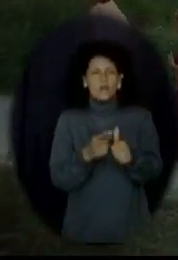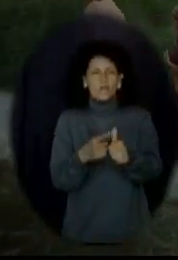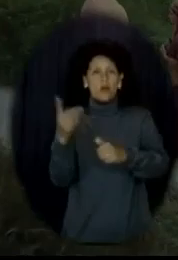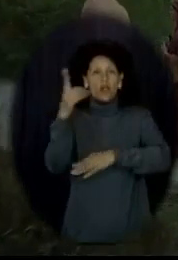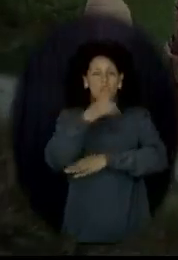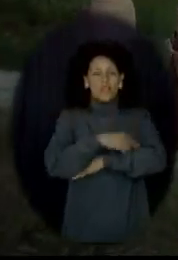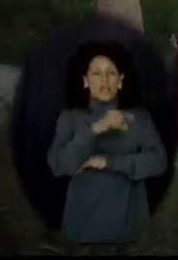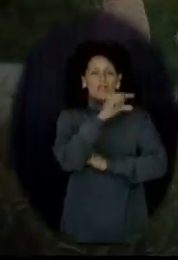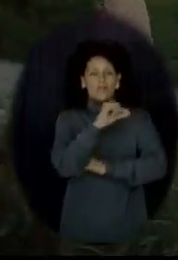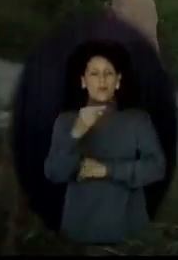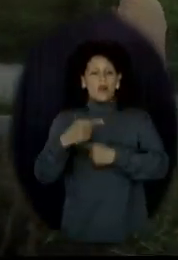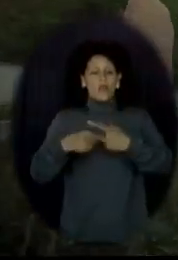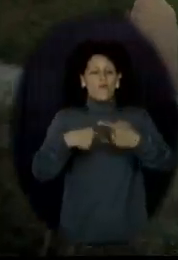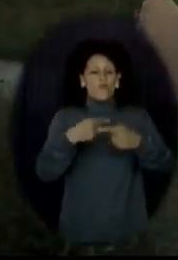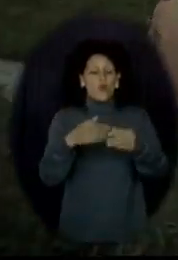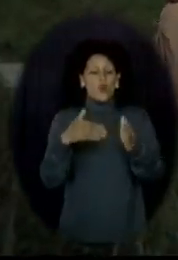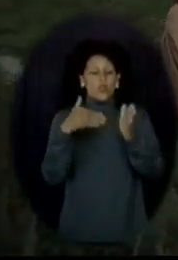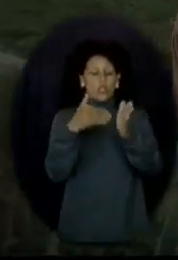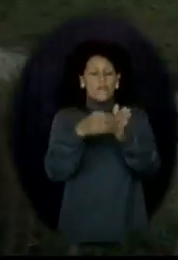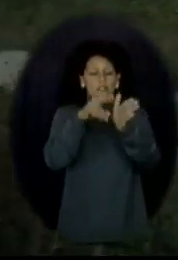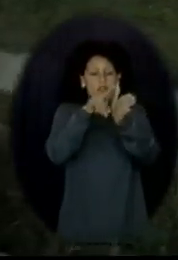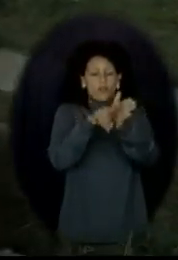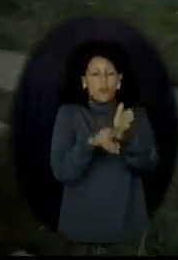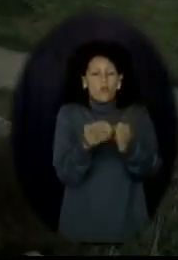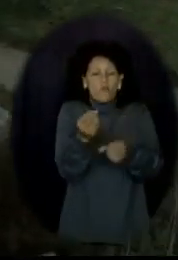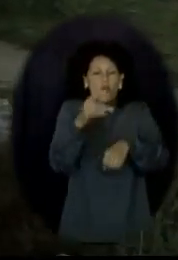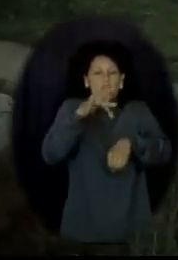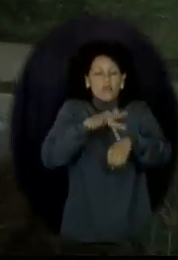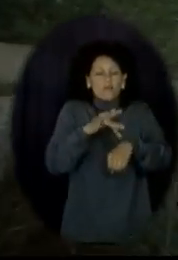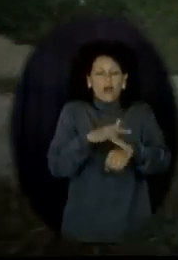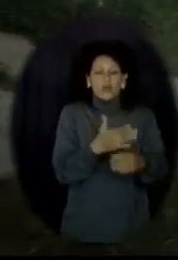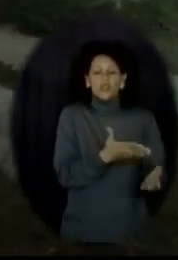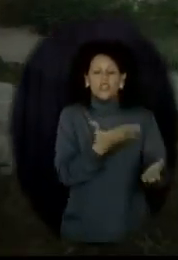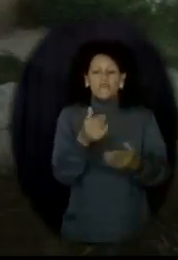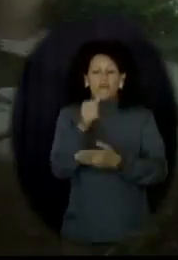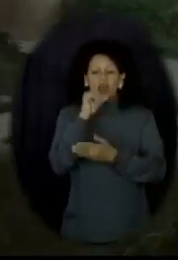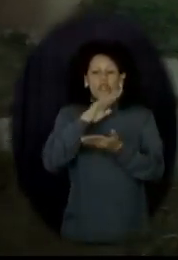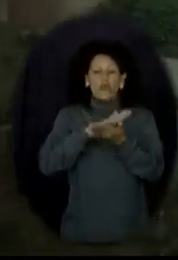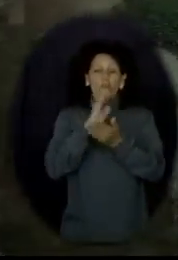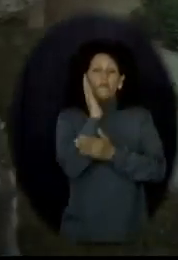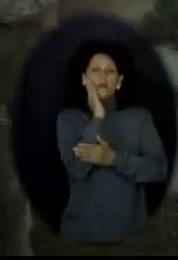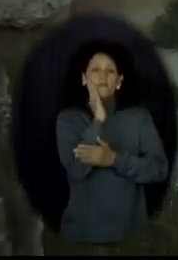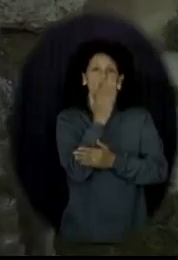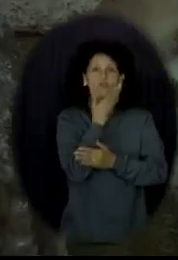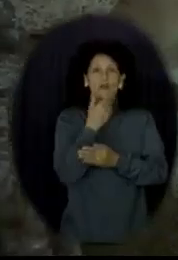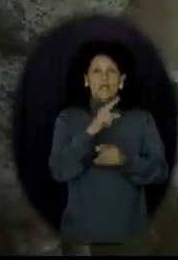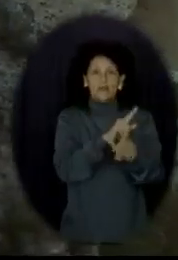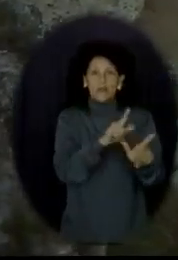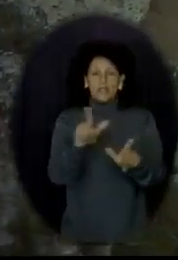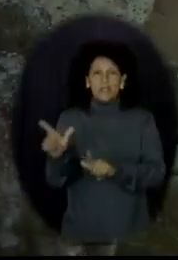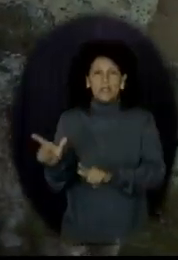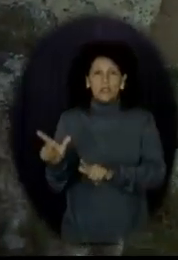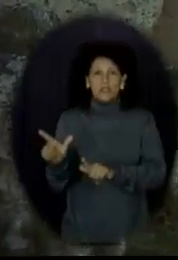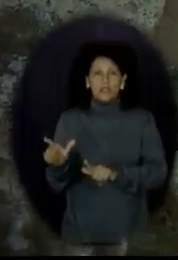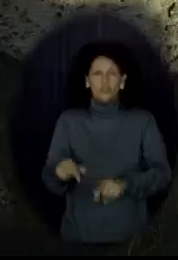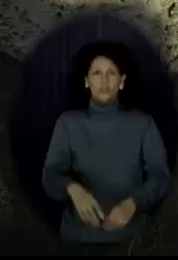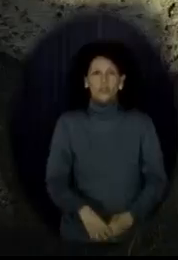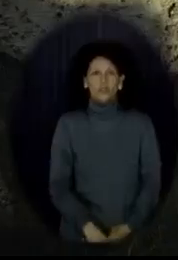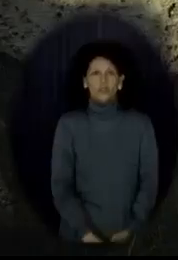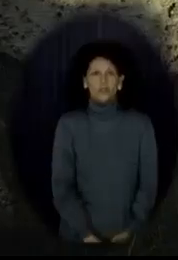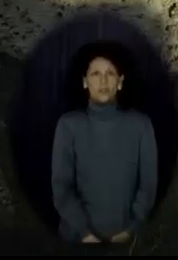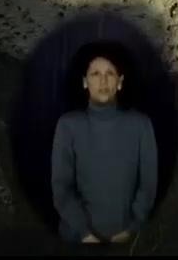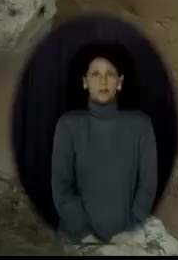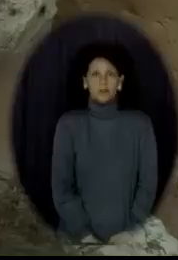El primer día de la semana, regresaron al sepulcro muy temprano, llevando los perfumes que habían preparado.